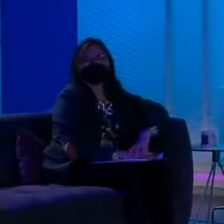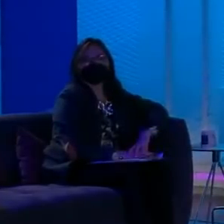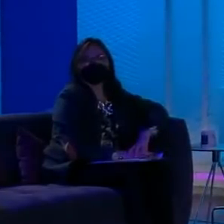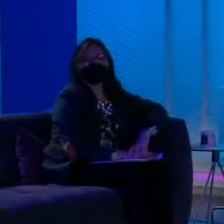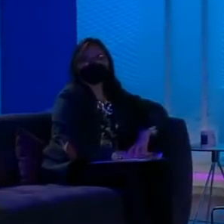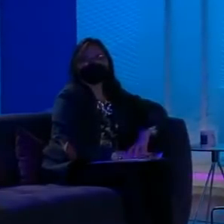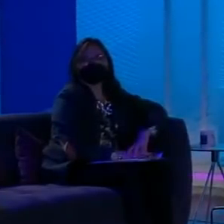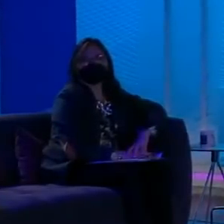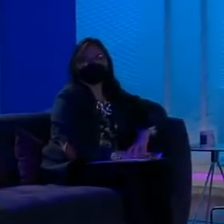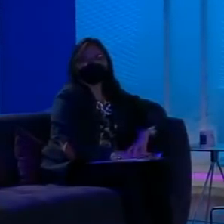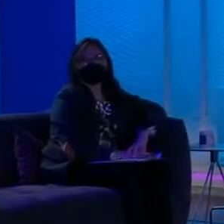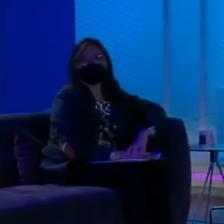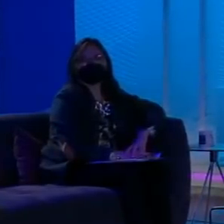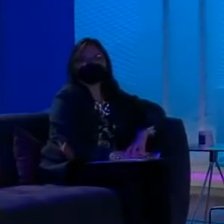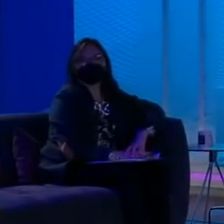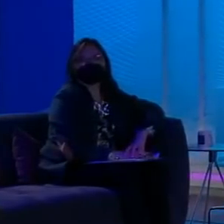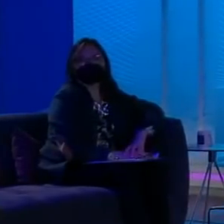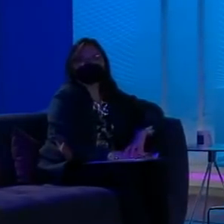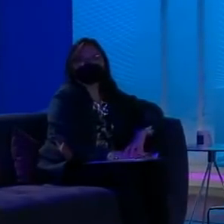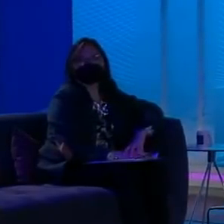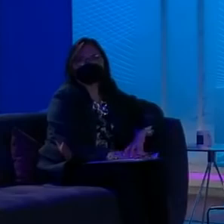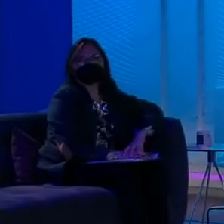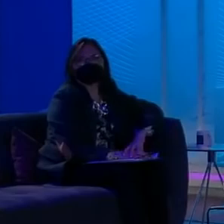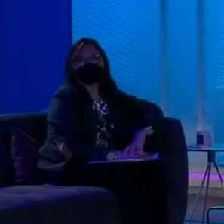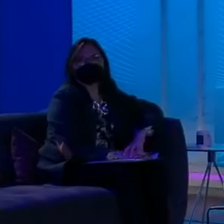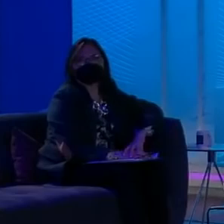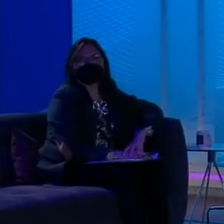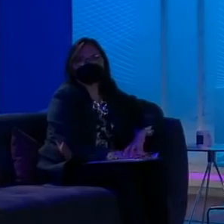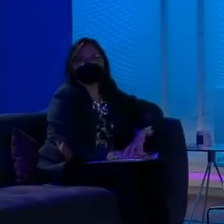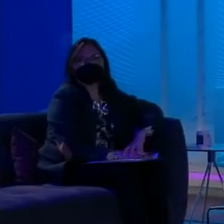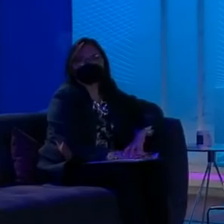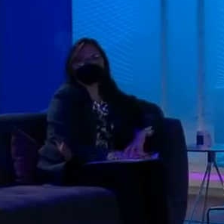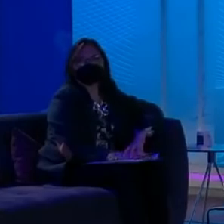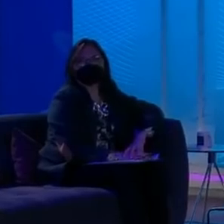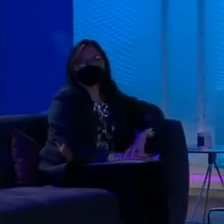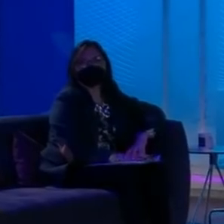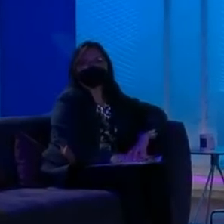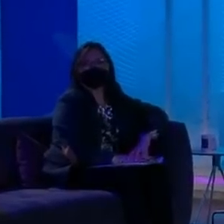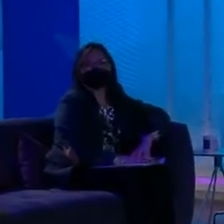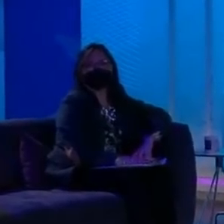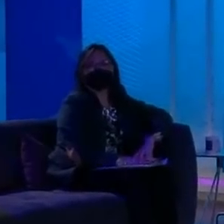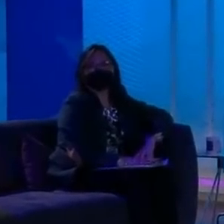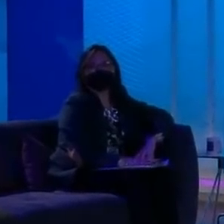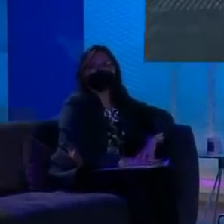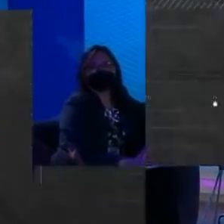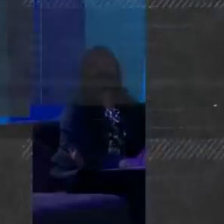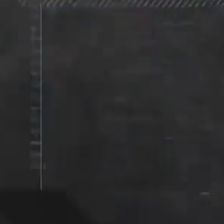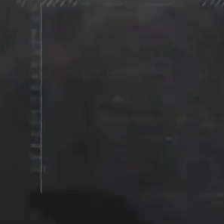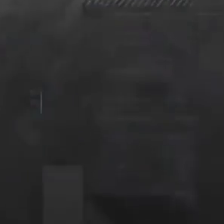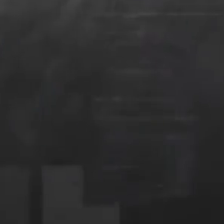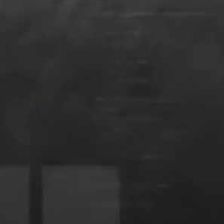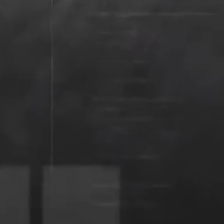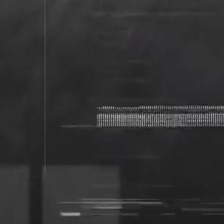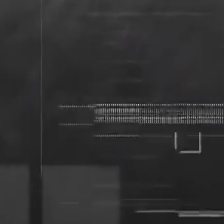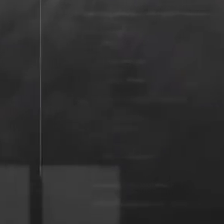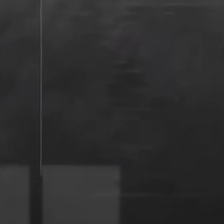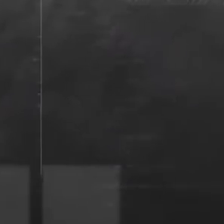negarle justicia a Fabiola Campillay. Esta noche en Pauta Libre.